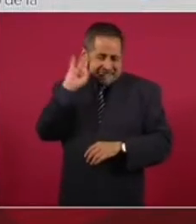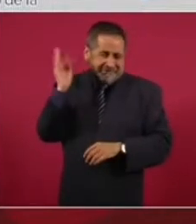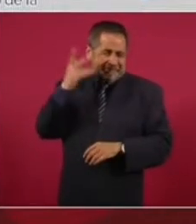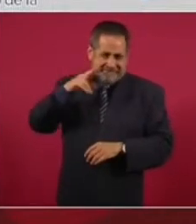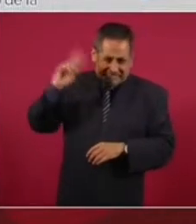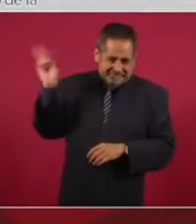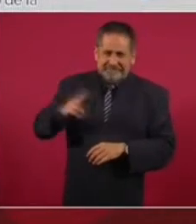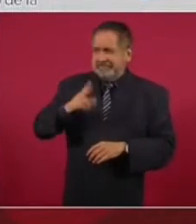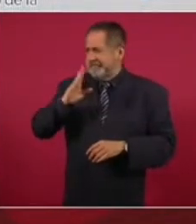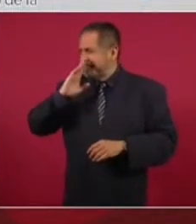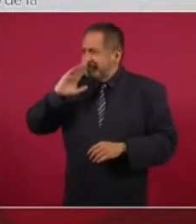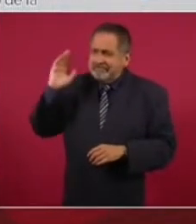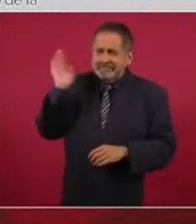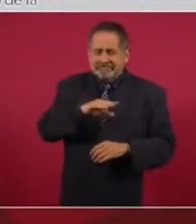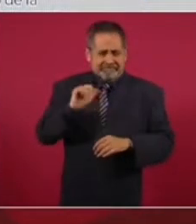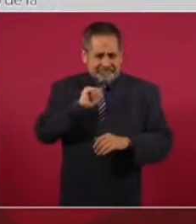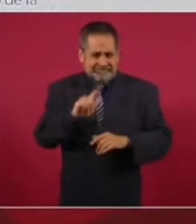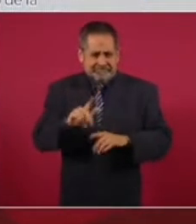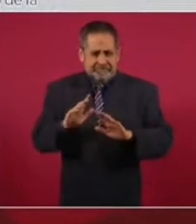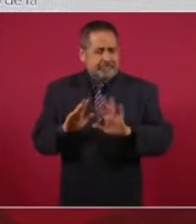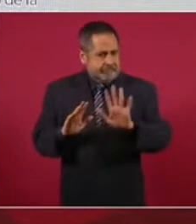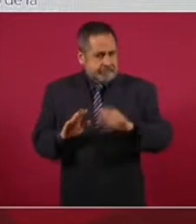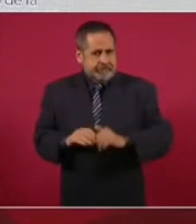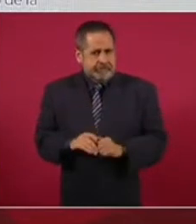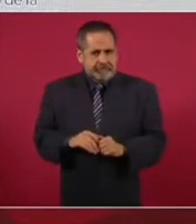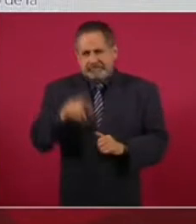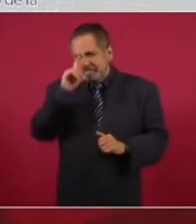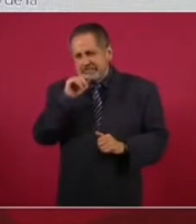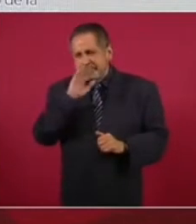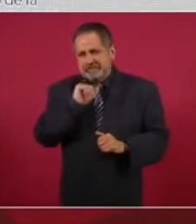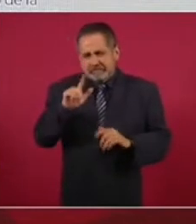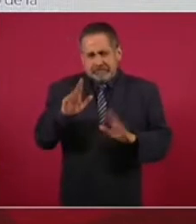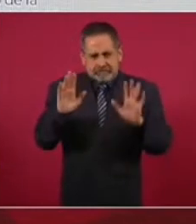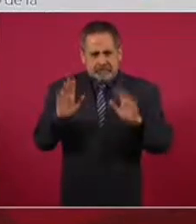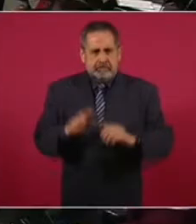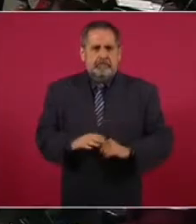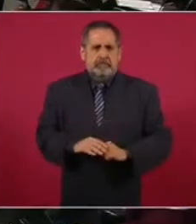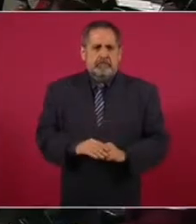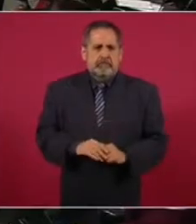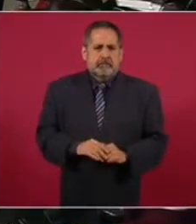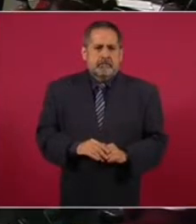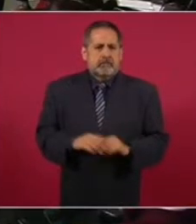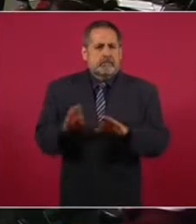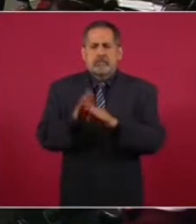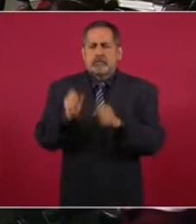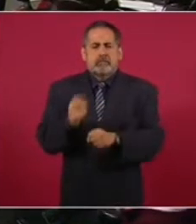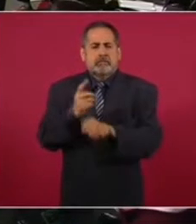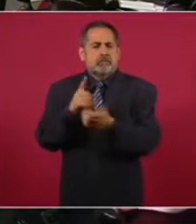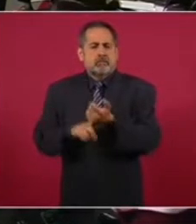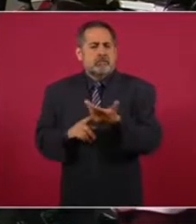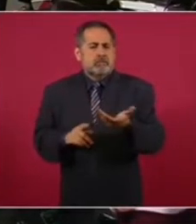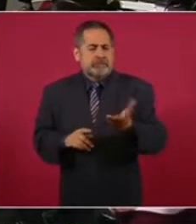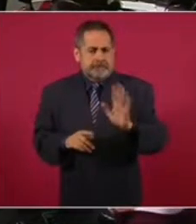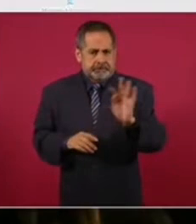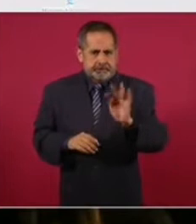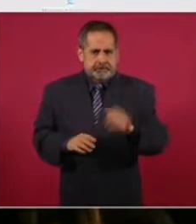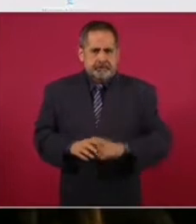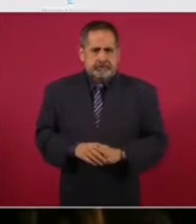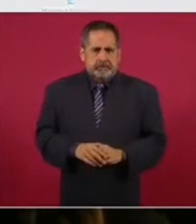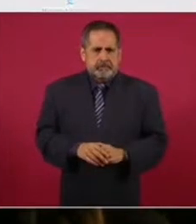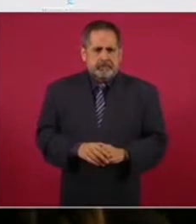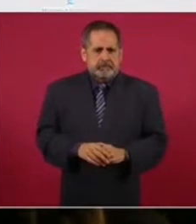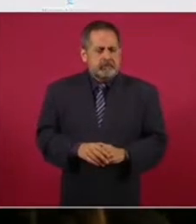realmente y estuviese fallida la estrategia nuestra en materia de seguridad,